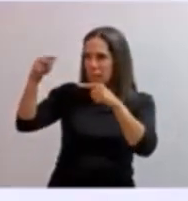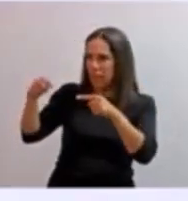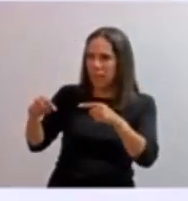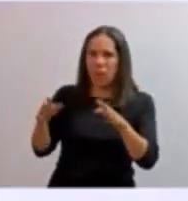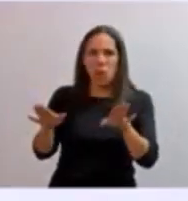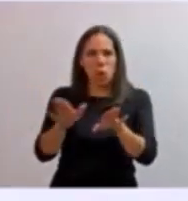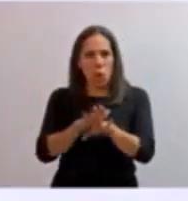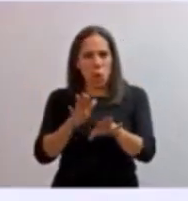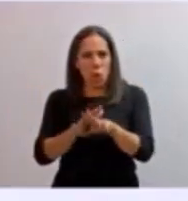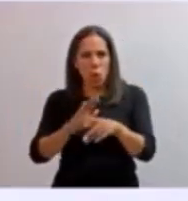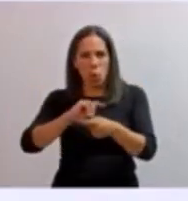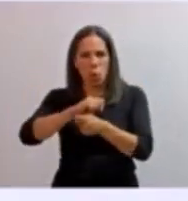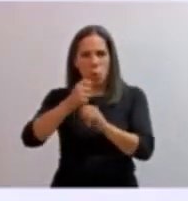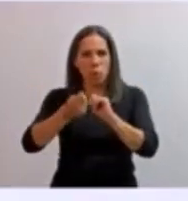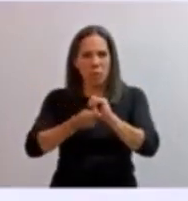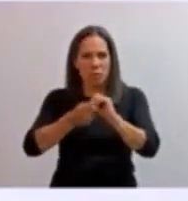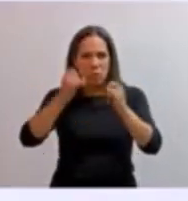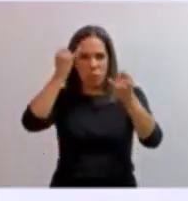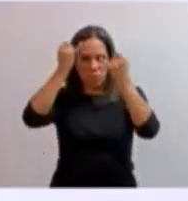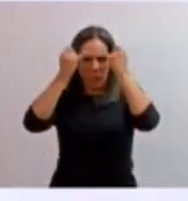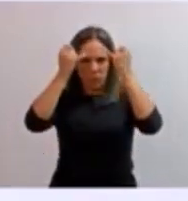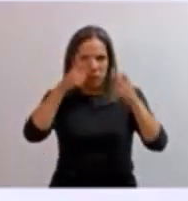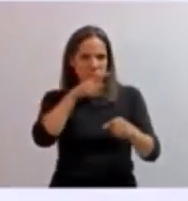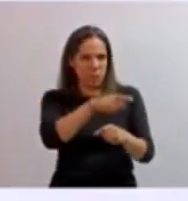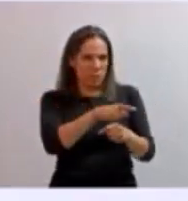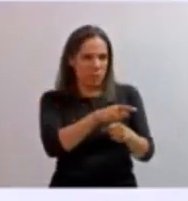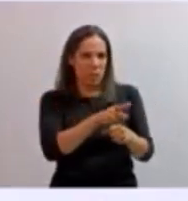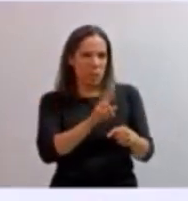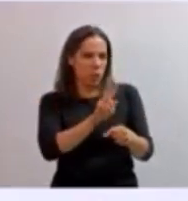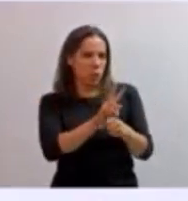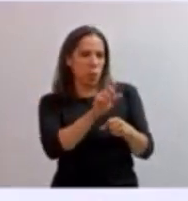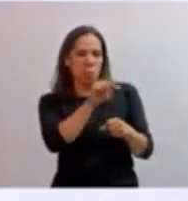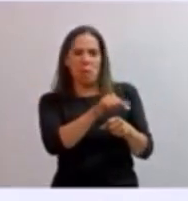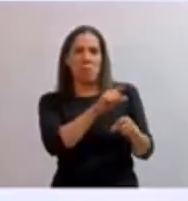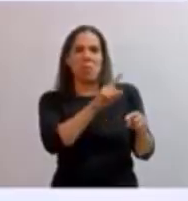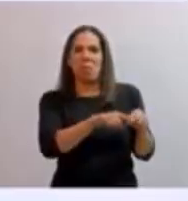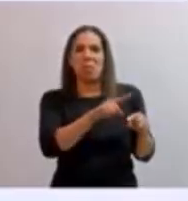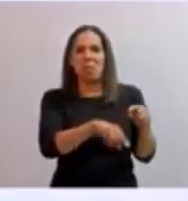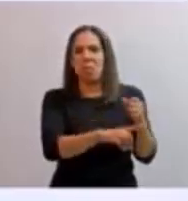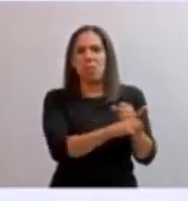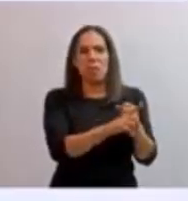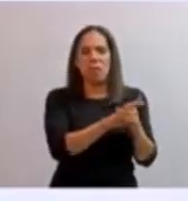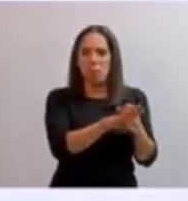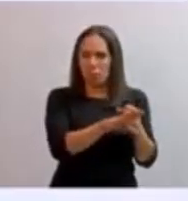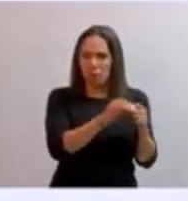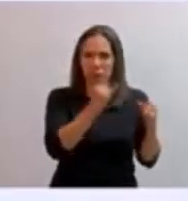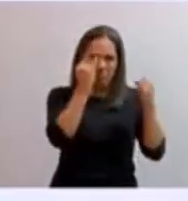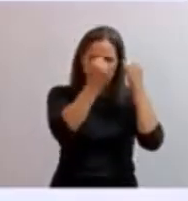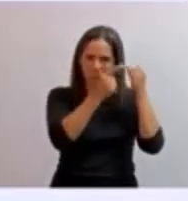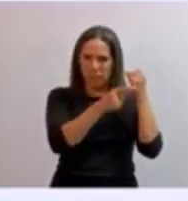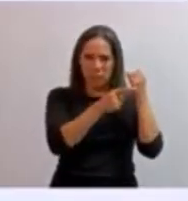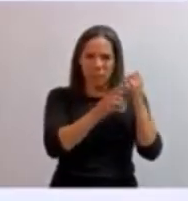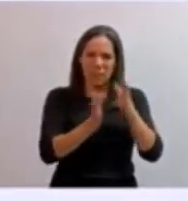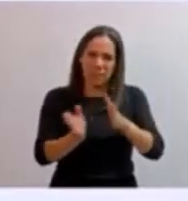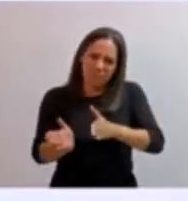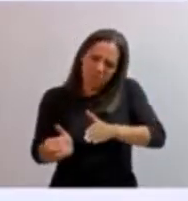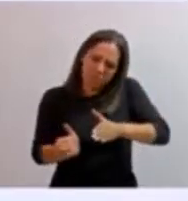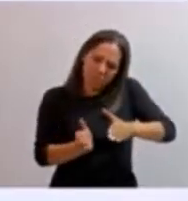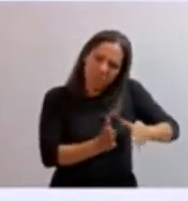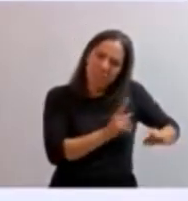supervisión de carácter administrativo y resolución de conflictos únicamente hacia una supervisión